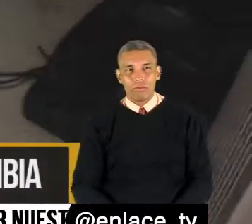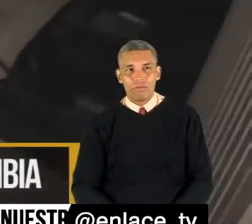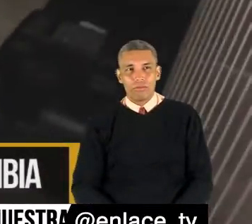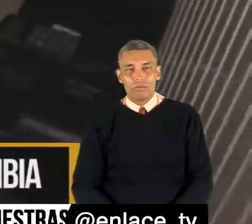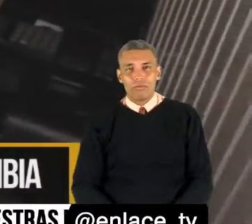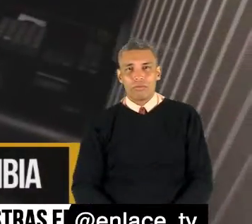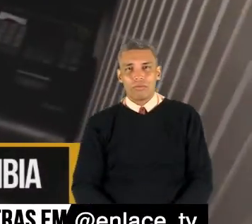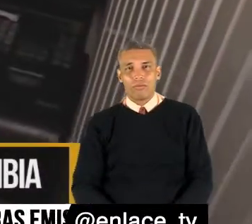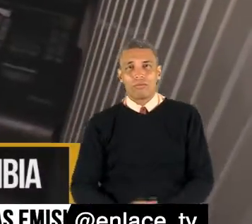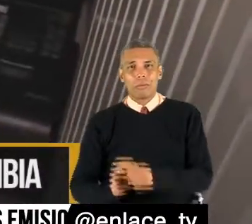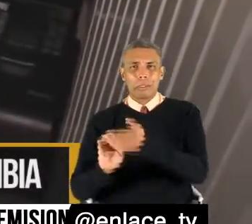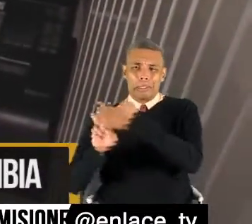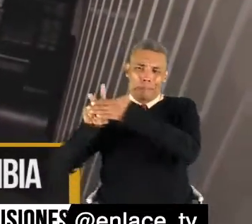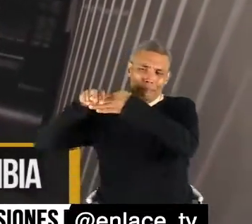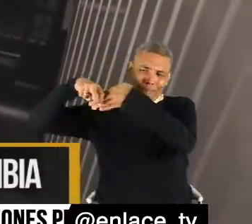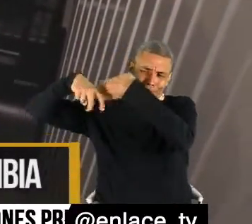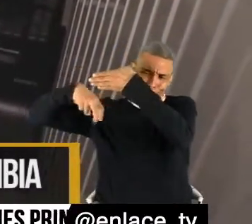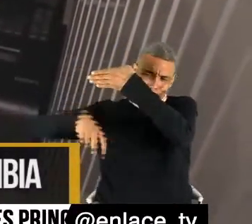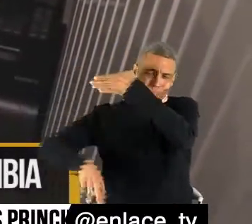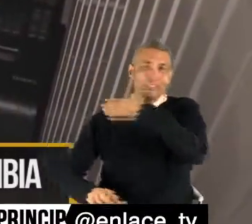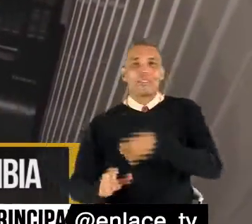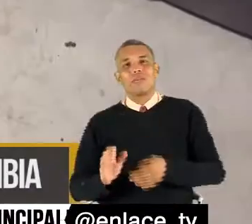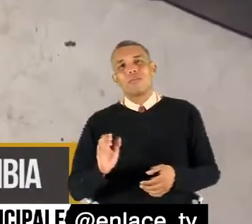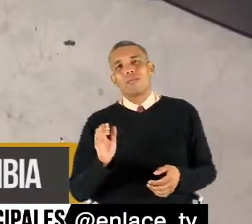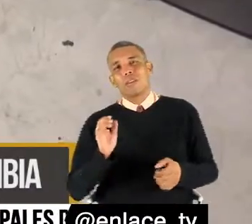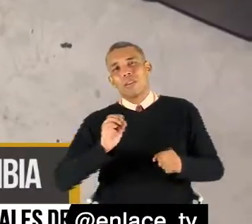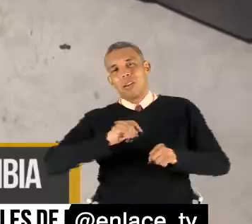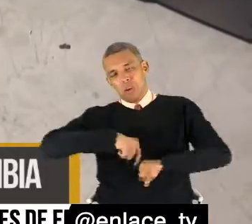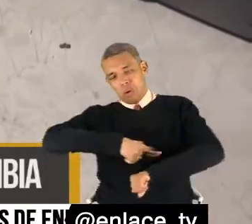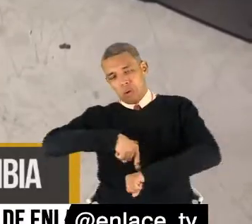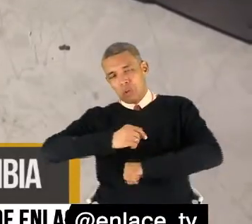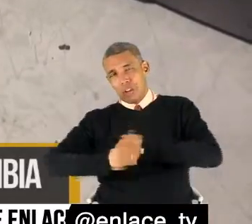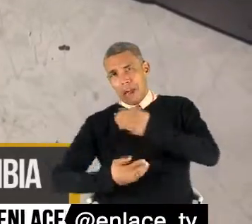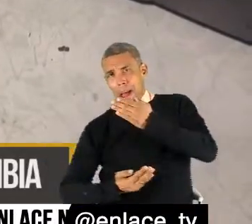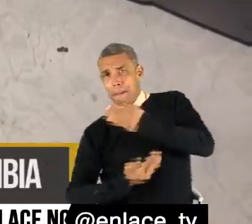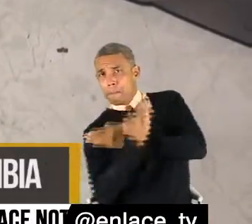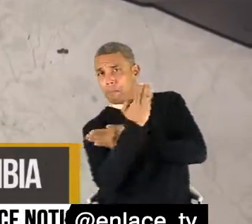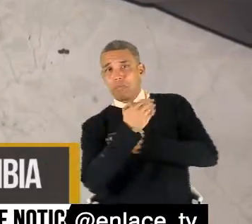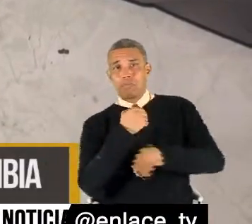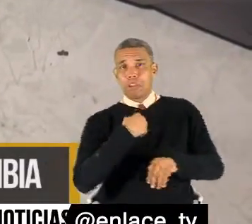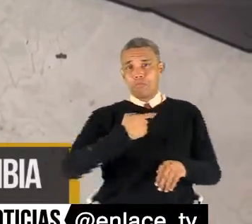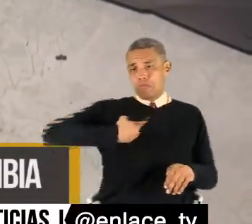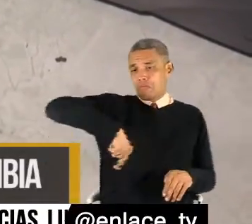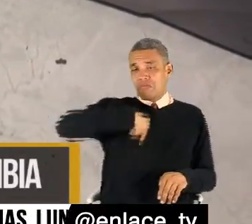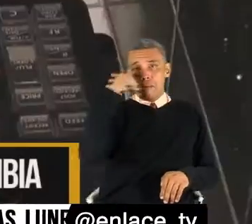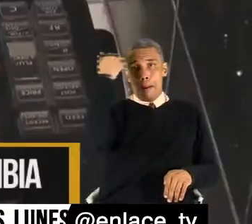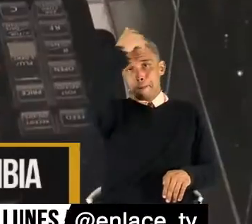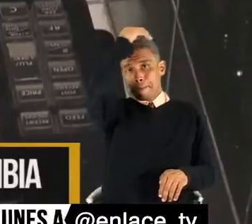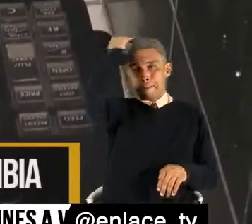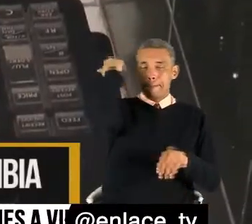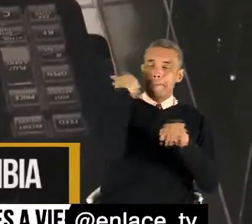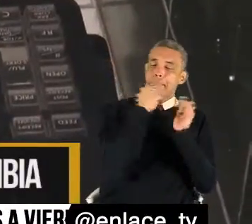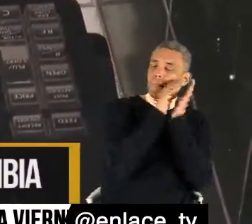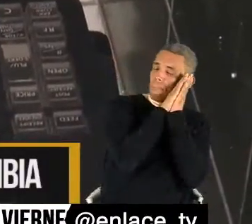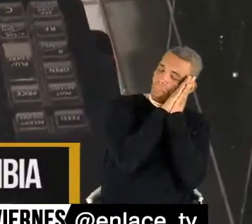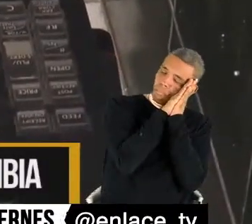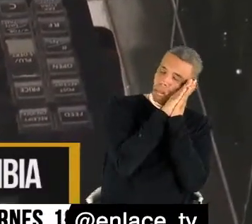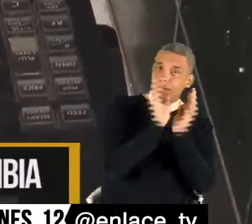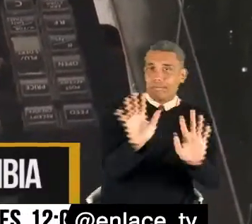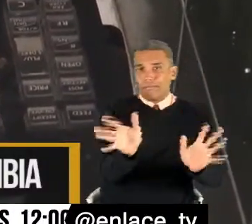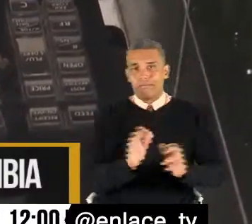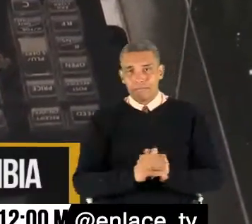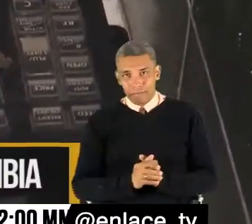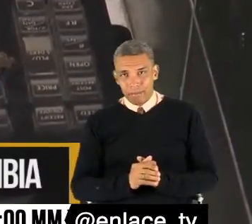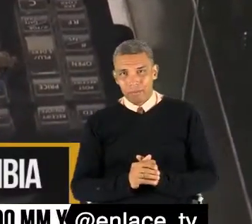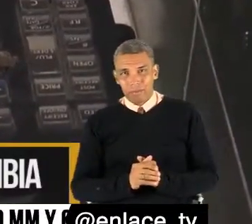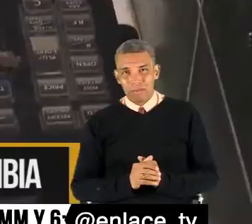nos habían metido los ladrones en las horas de la madrugada. Pues los daños fueron como